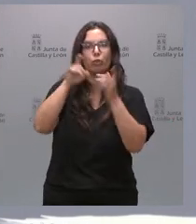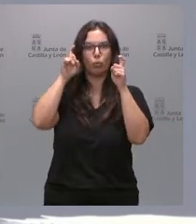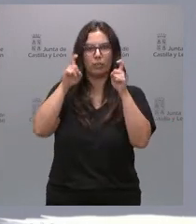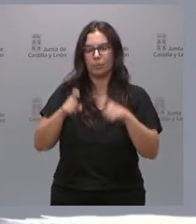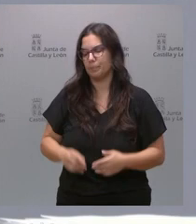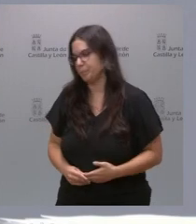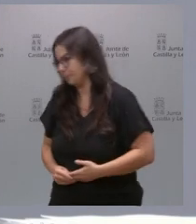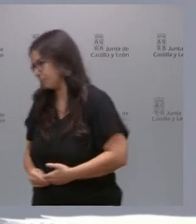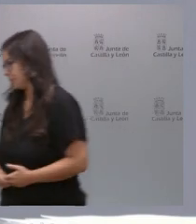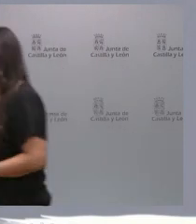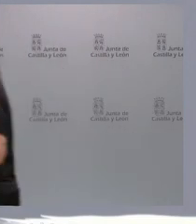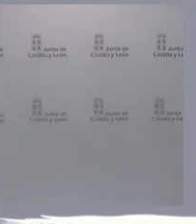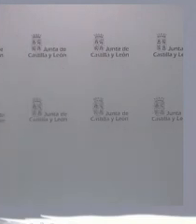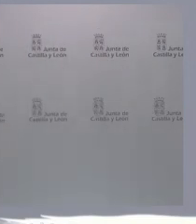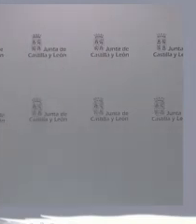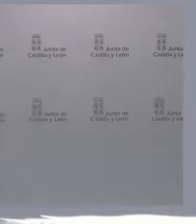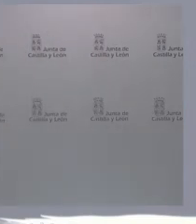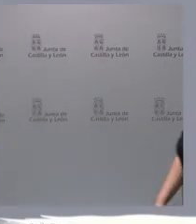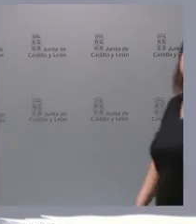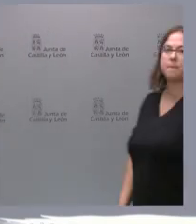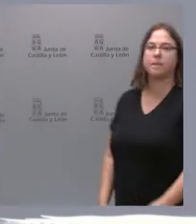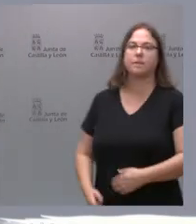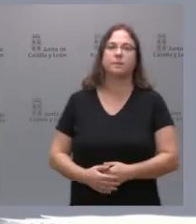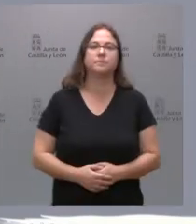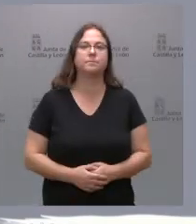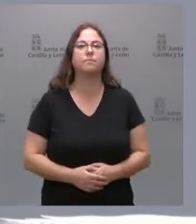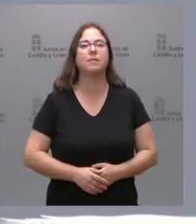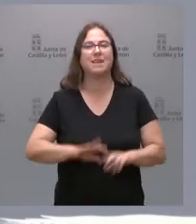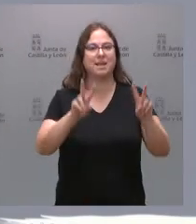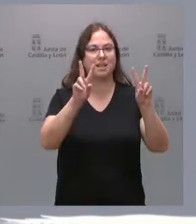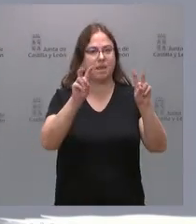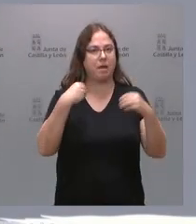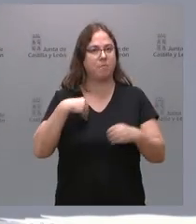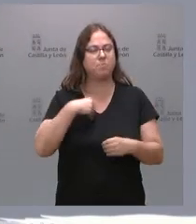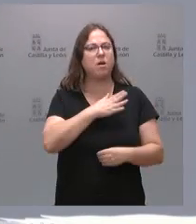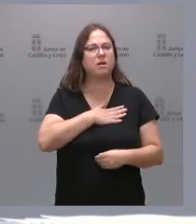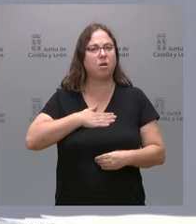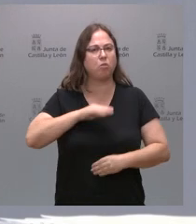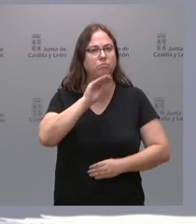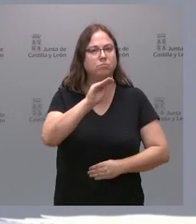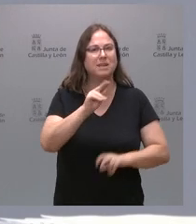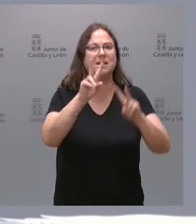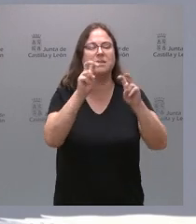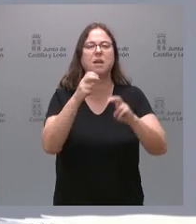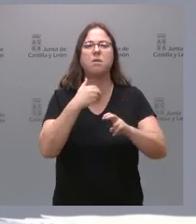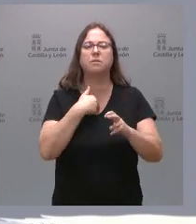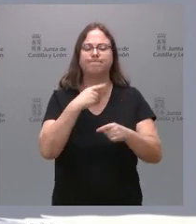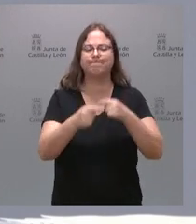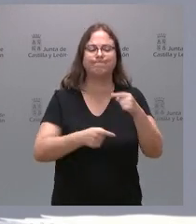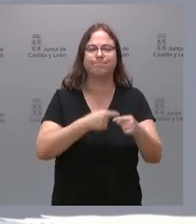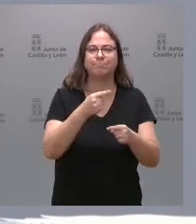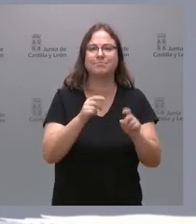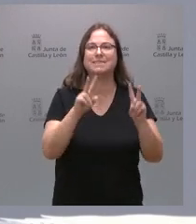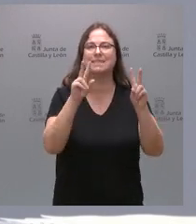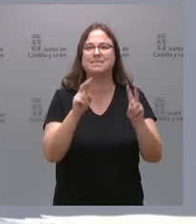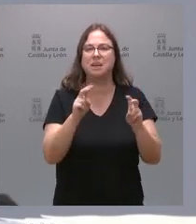Dueñas sí sobre este particular quería preguntarle en relación a lo que se produce con